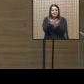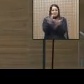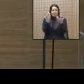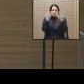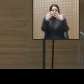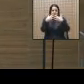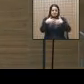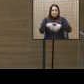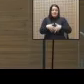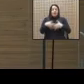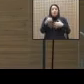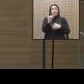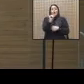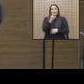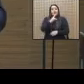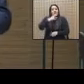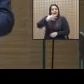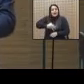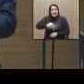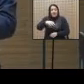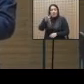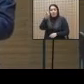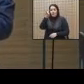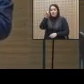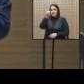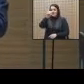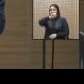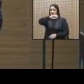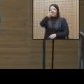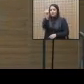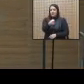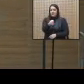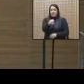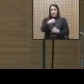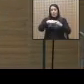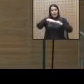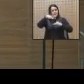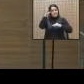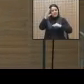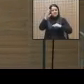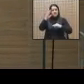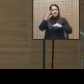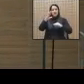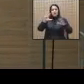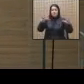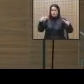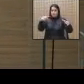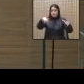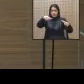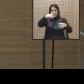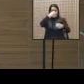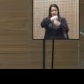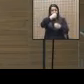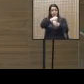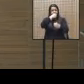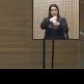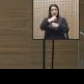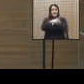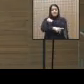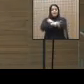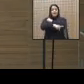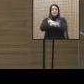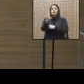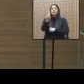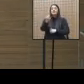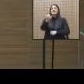el 80% o más de la fuerza laboral de este país está en el sector privado. Y